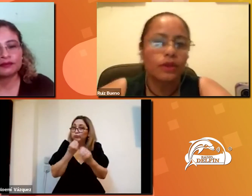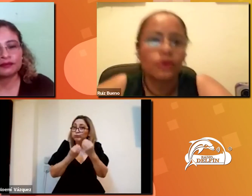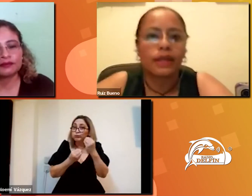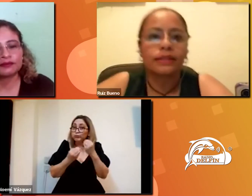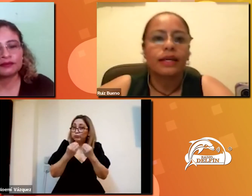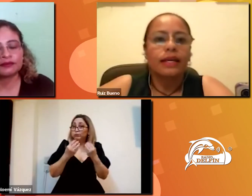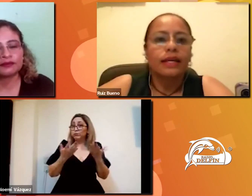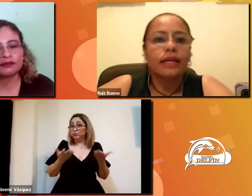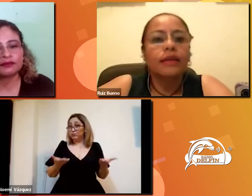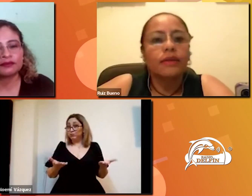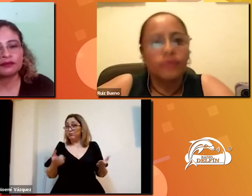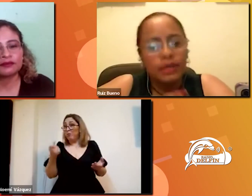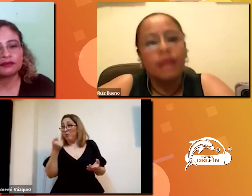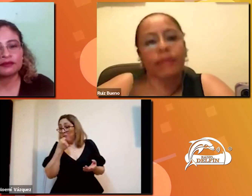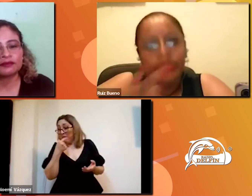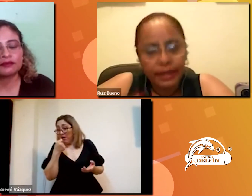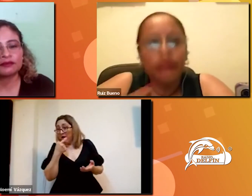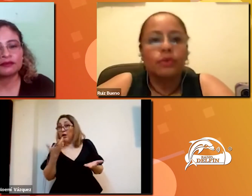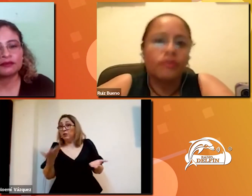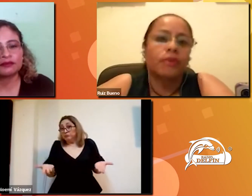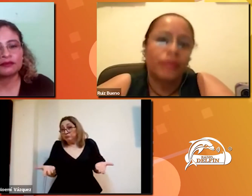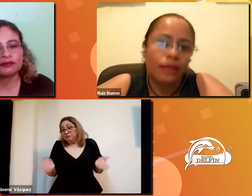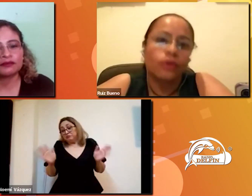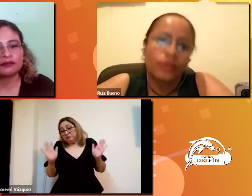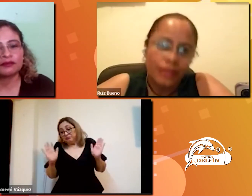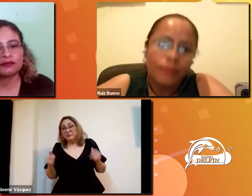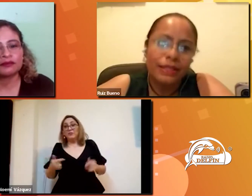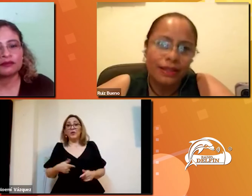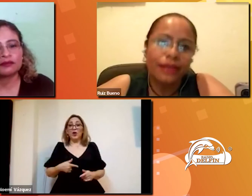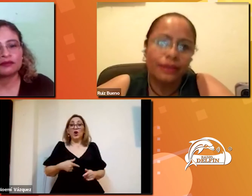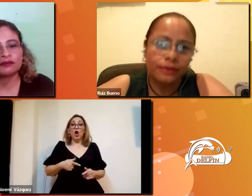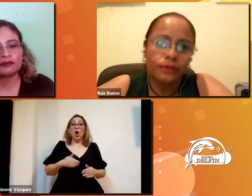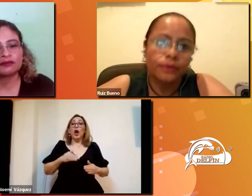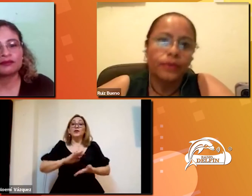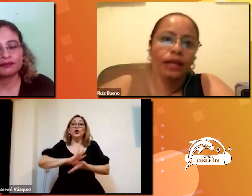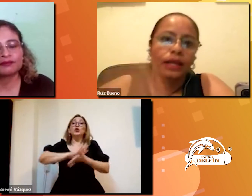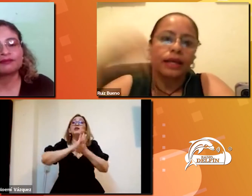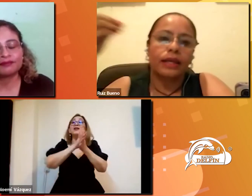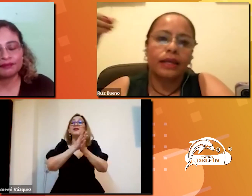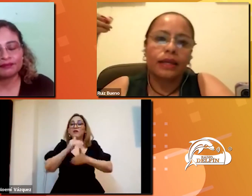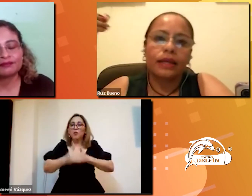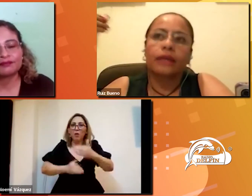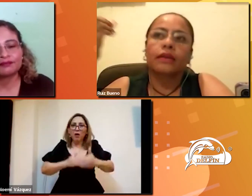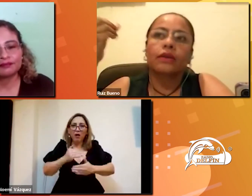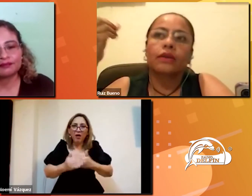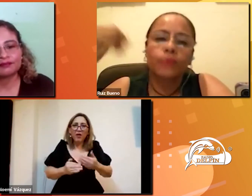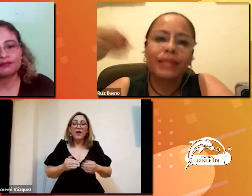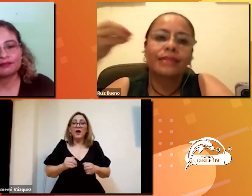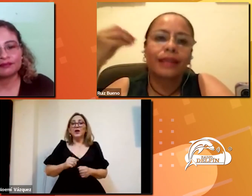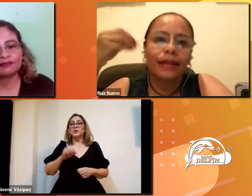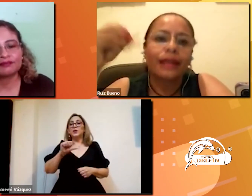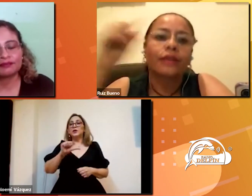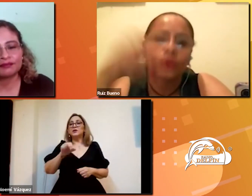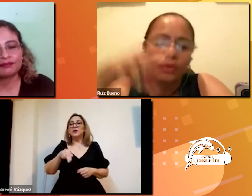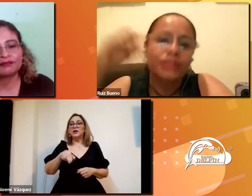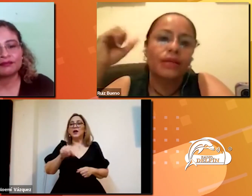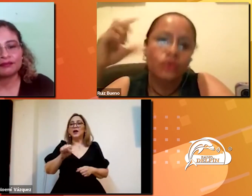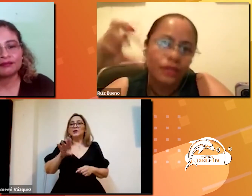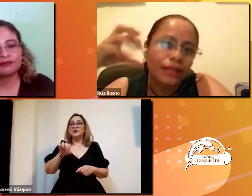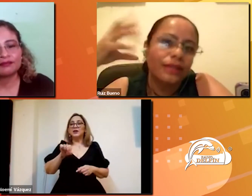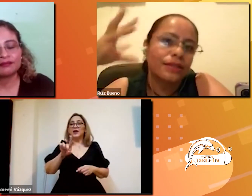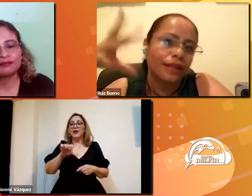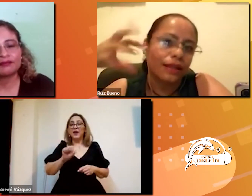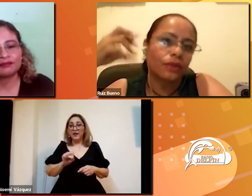uso de drogas, y finalmente alguna enfermedad o discapacidad, ¿no? Que nos puede estar generando como